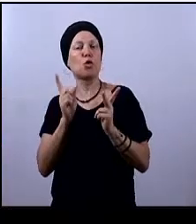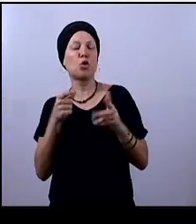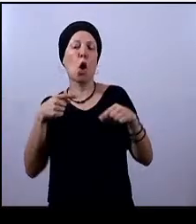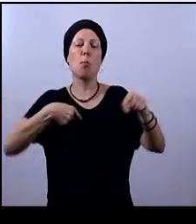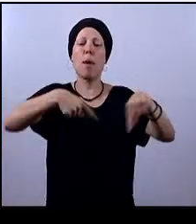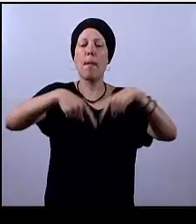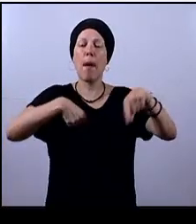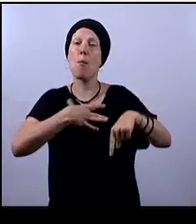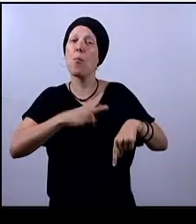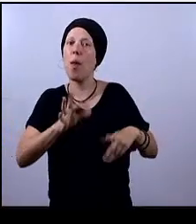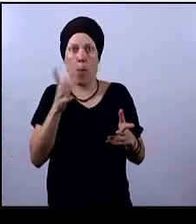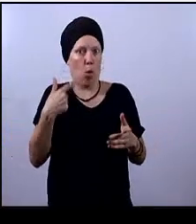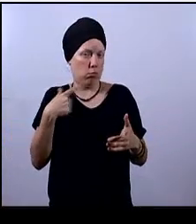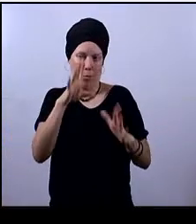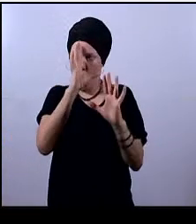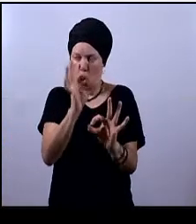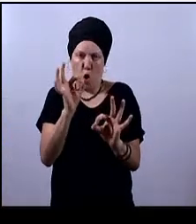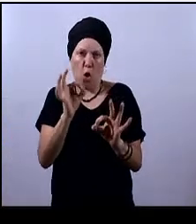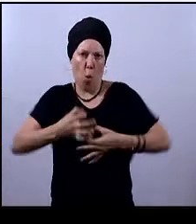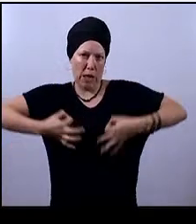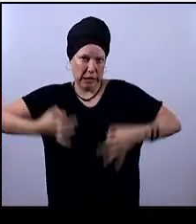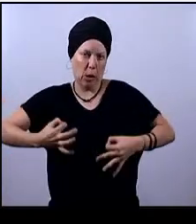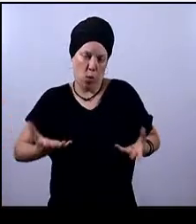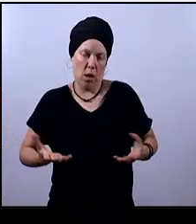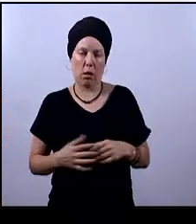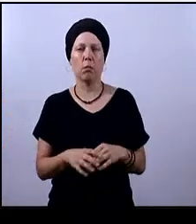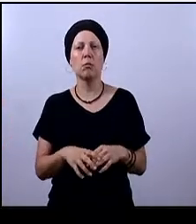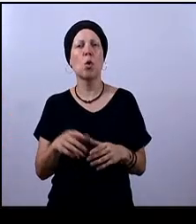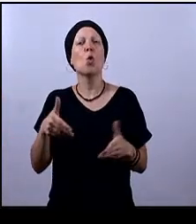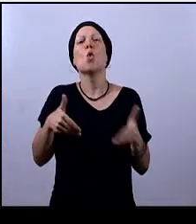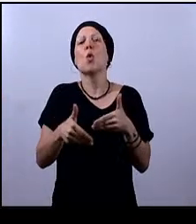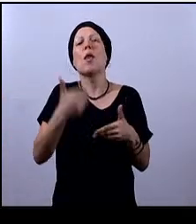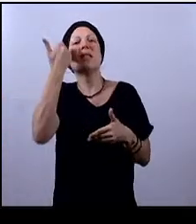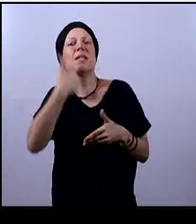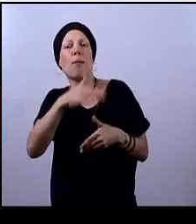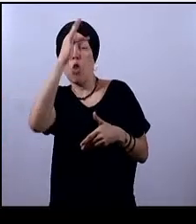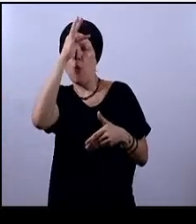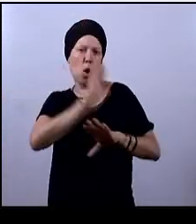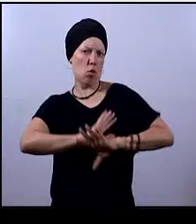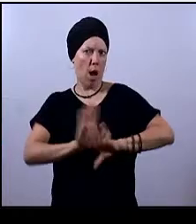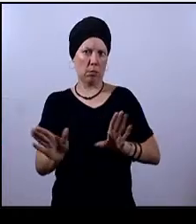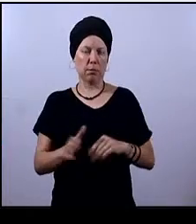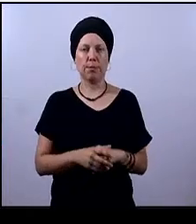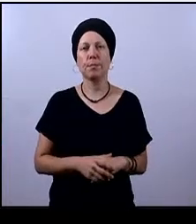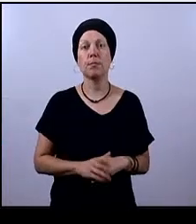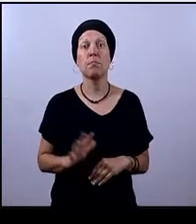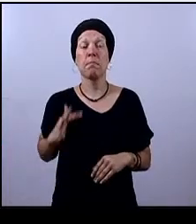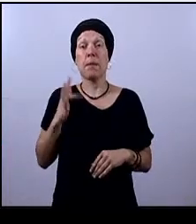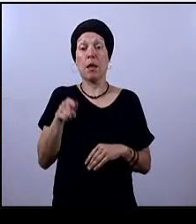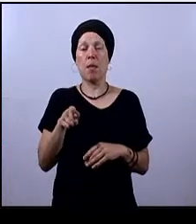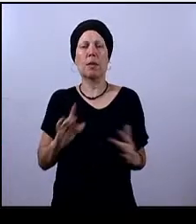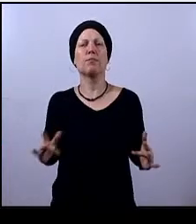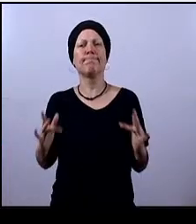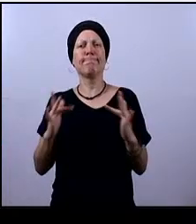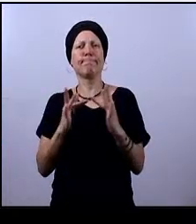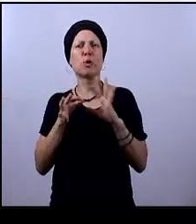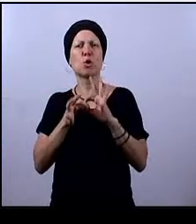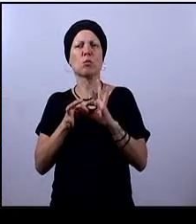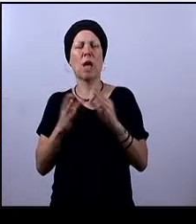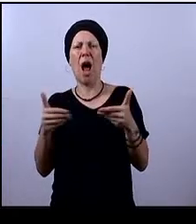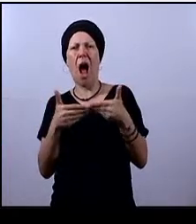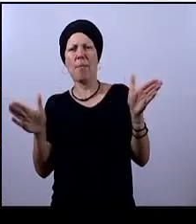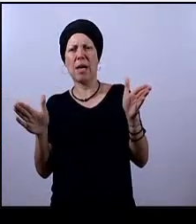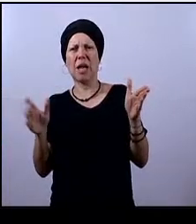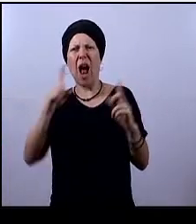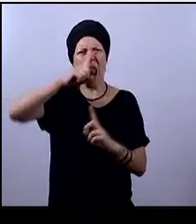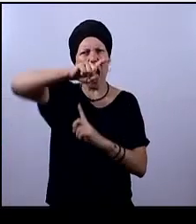tránsito, por razones evidentes de seguridad, los sábados y los domingos. Además, esta conexión no está abierta